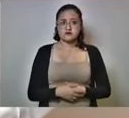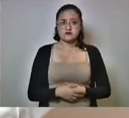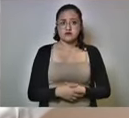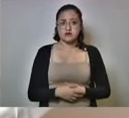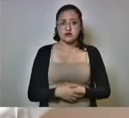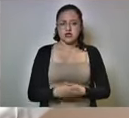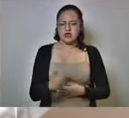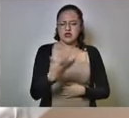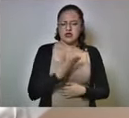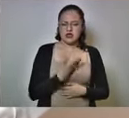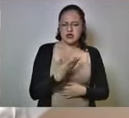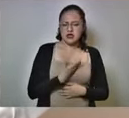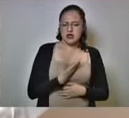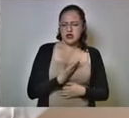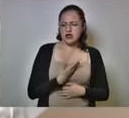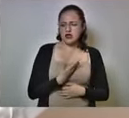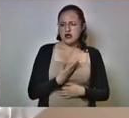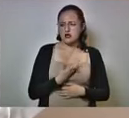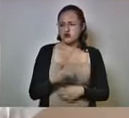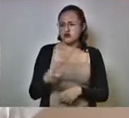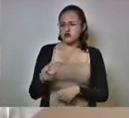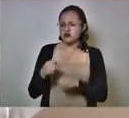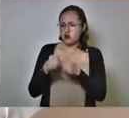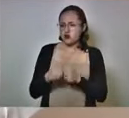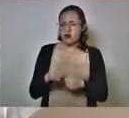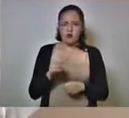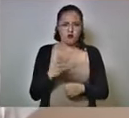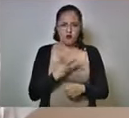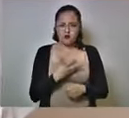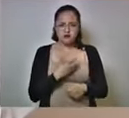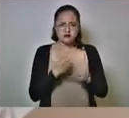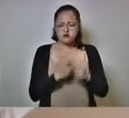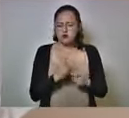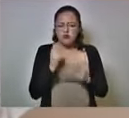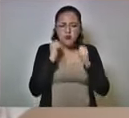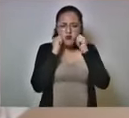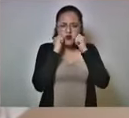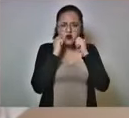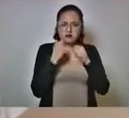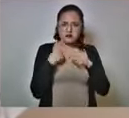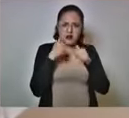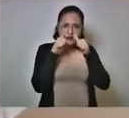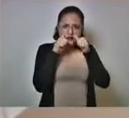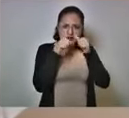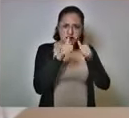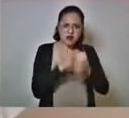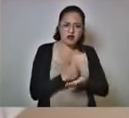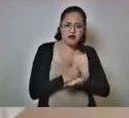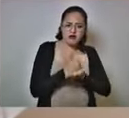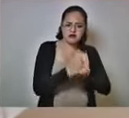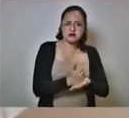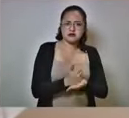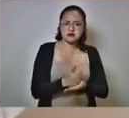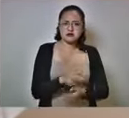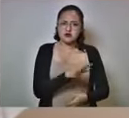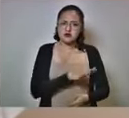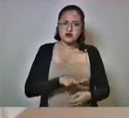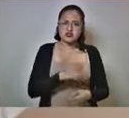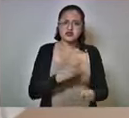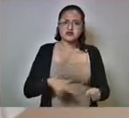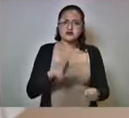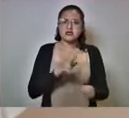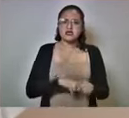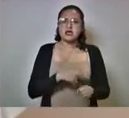sistema de asistencia social, podrá ser atendido en los sistemas, el sistema